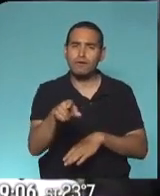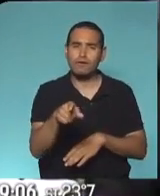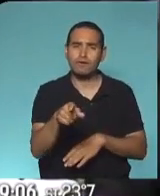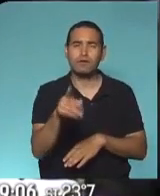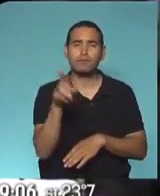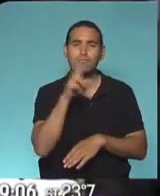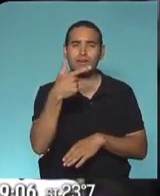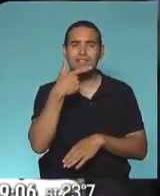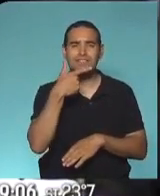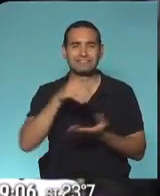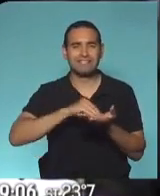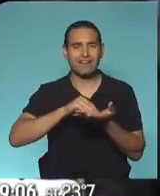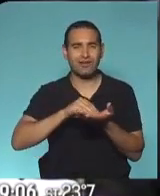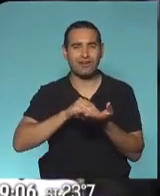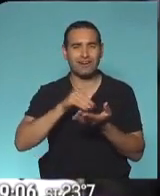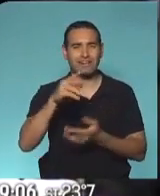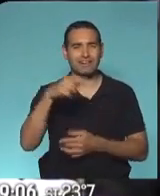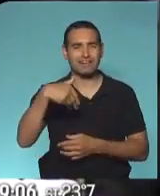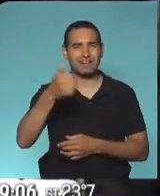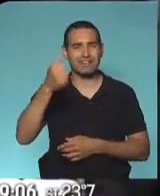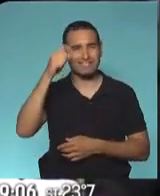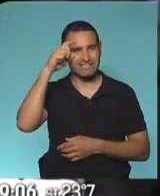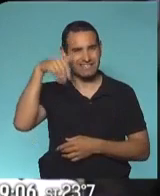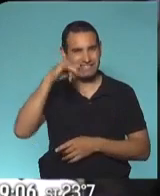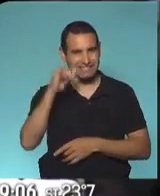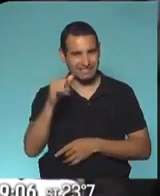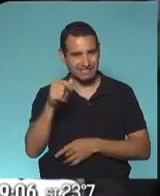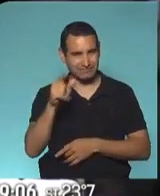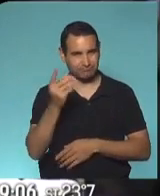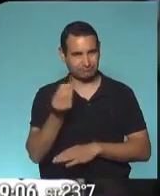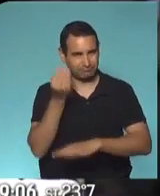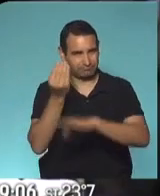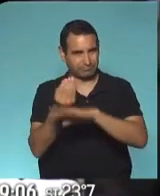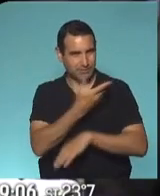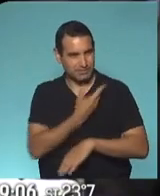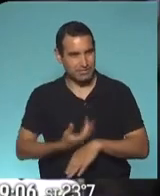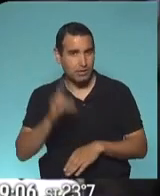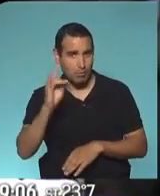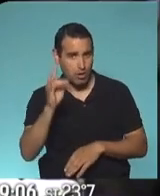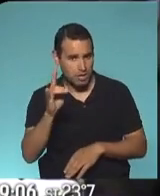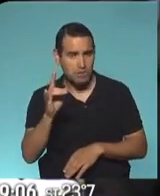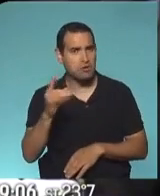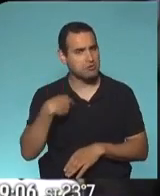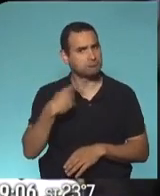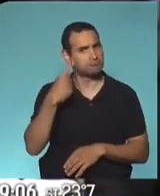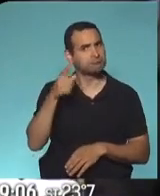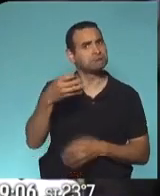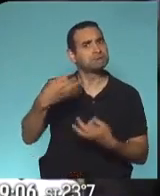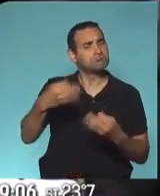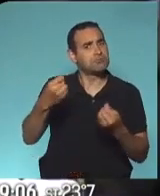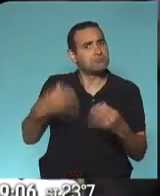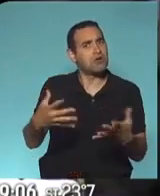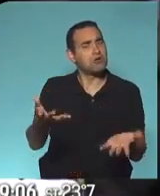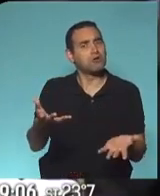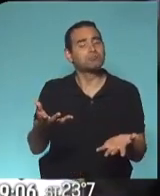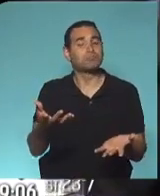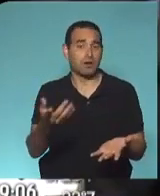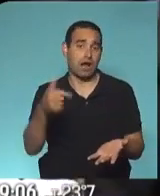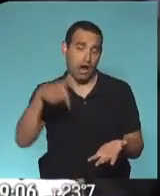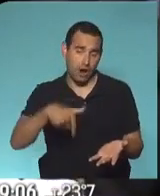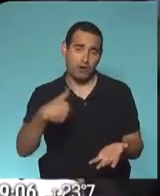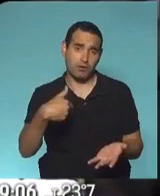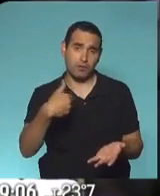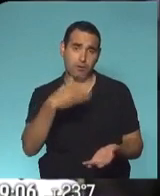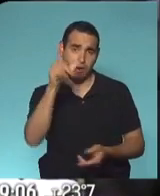senadora yáñez como presidenta a cargo de bolivia como ustedes conocen hoy hay un periodo de transición en mi